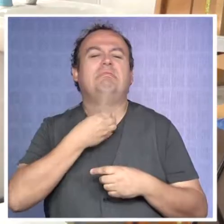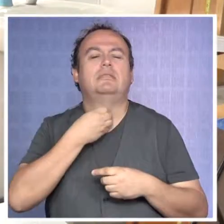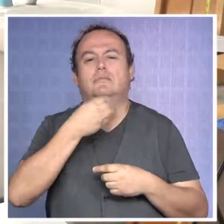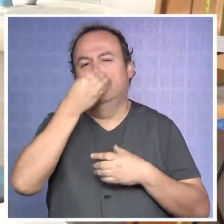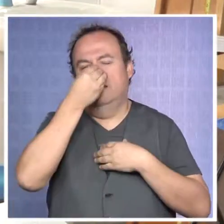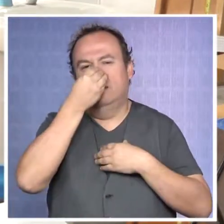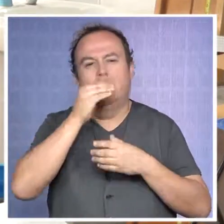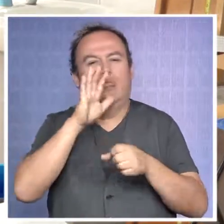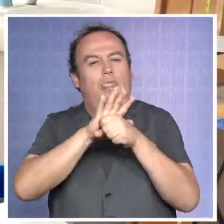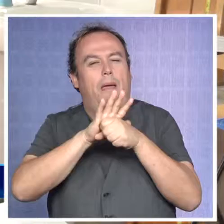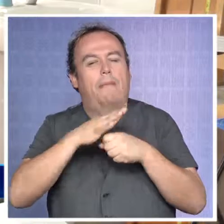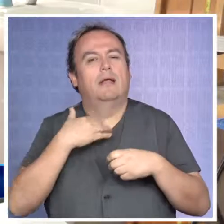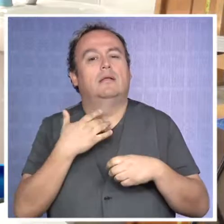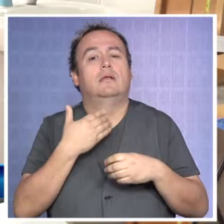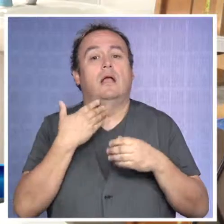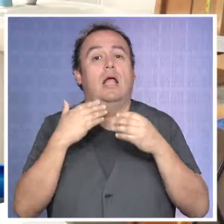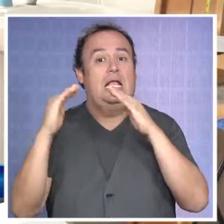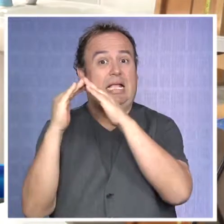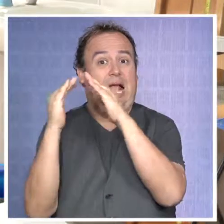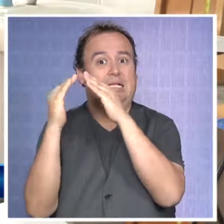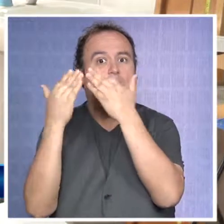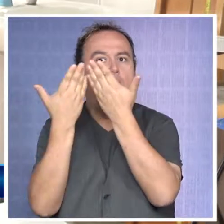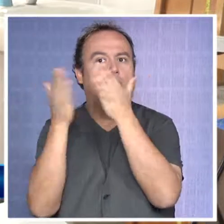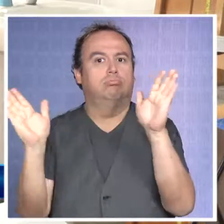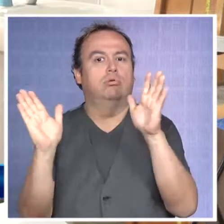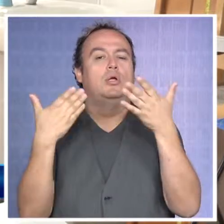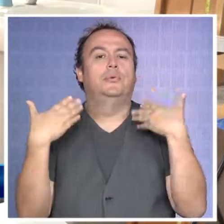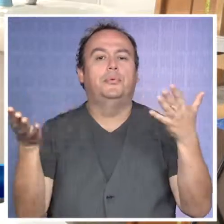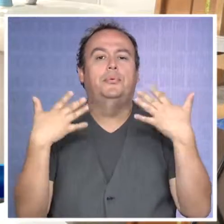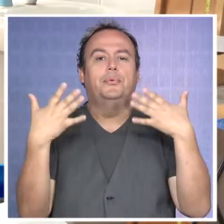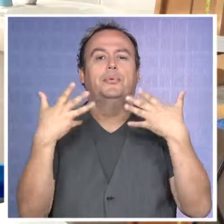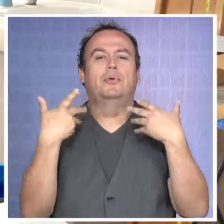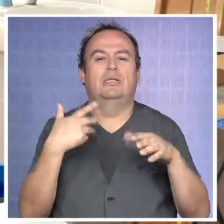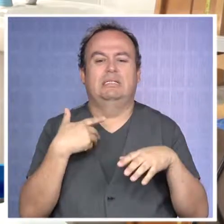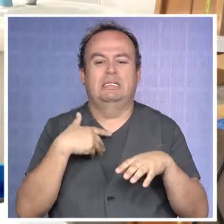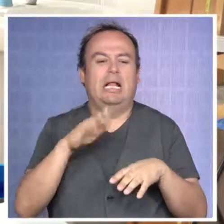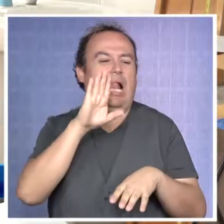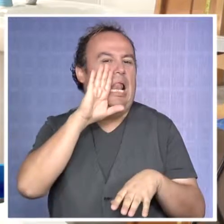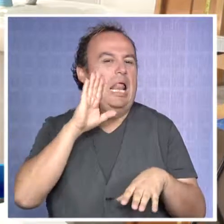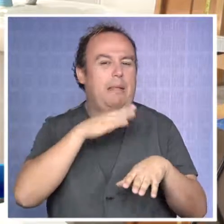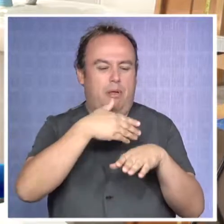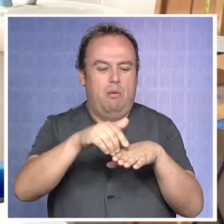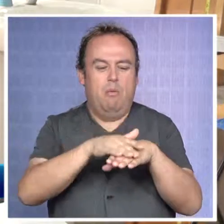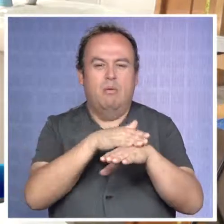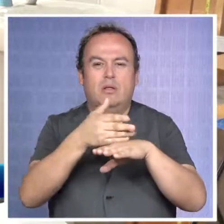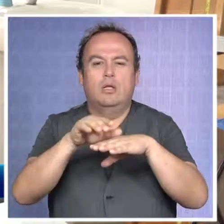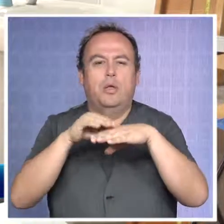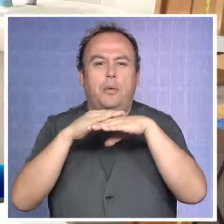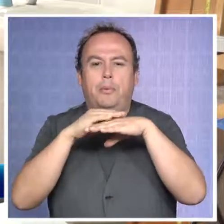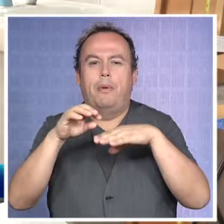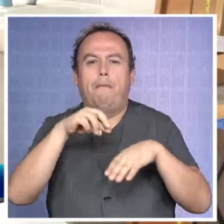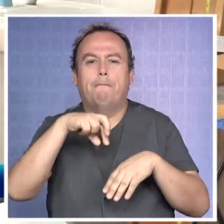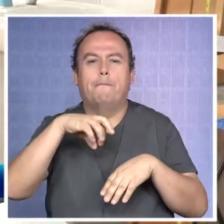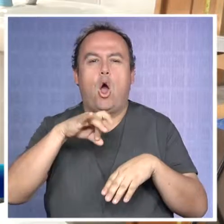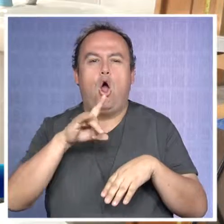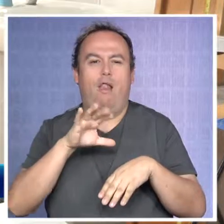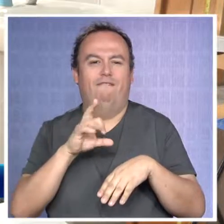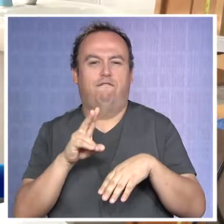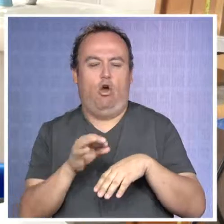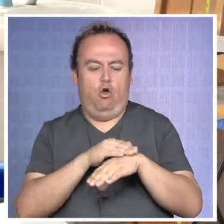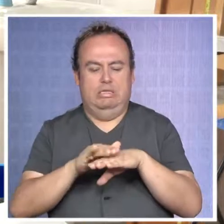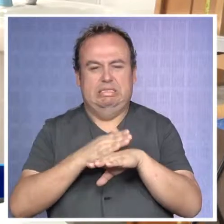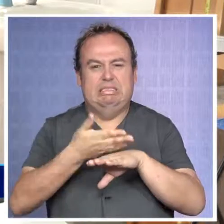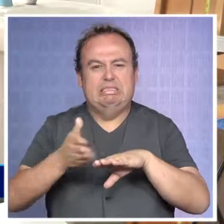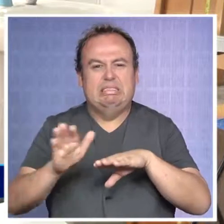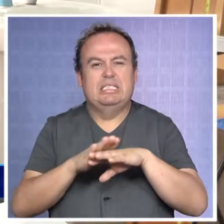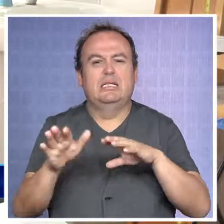ventiladas las casas, mantener las casas limpias, sin mucho polvo y sin tierra, evitar los contaminantes directos como